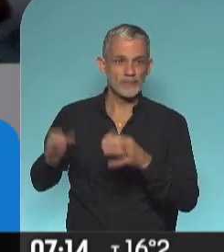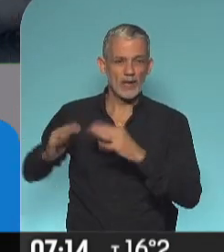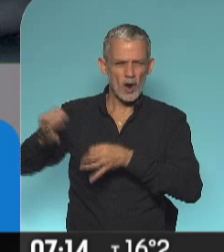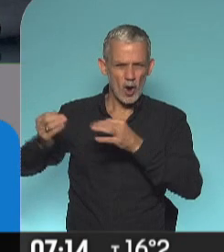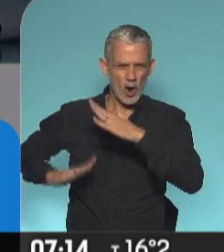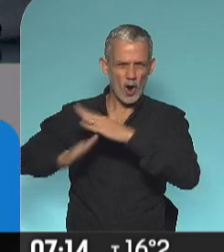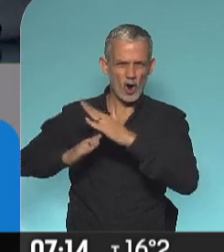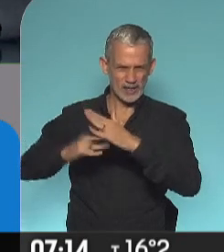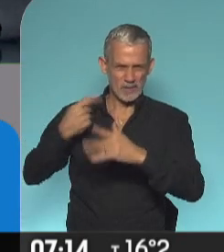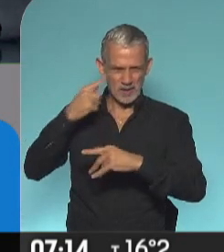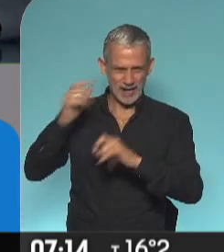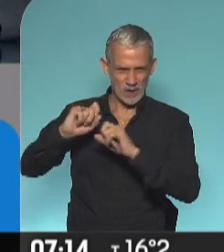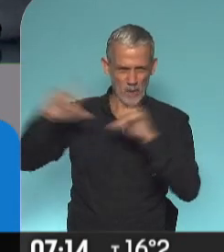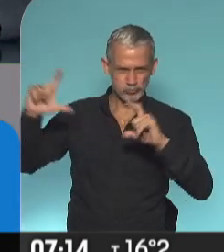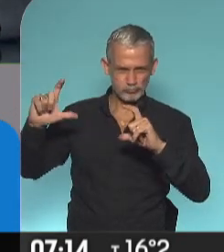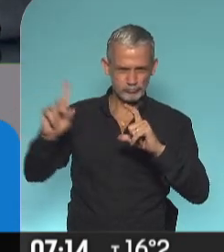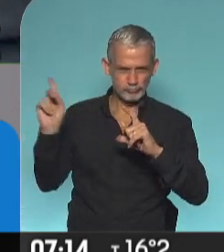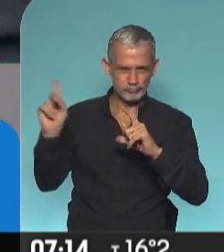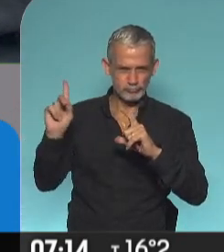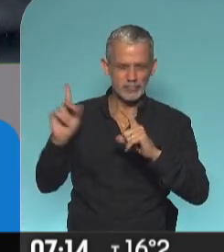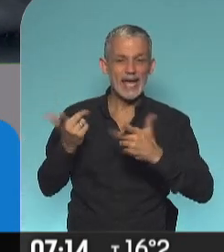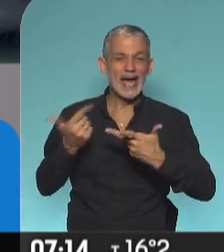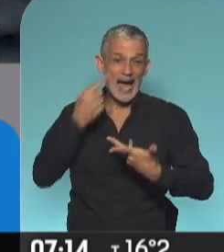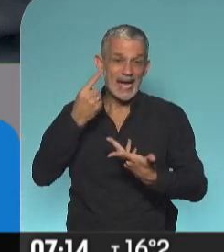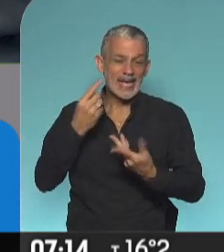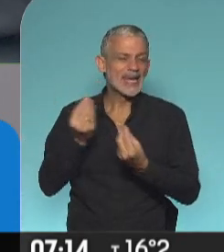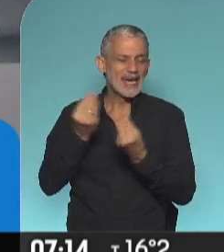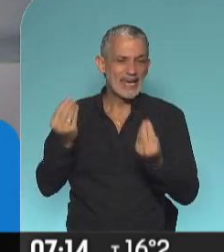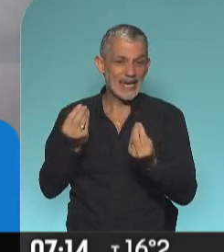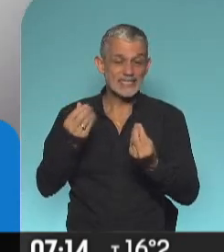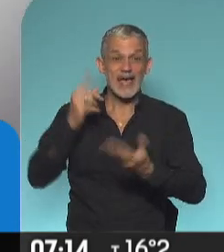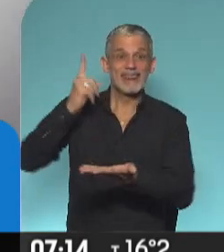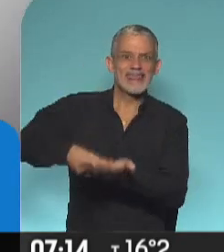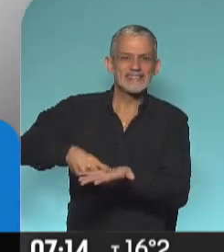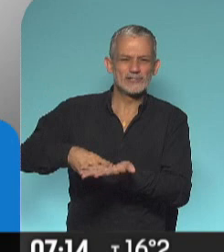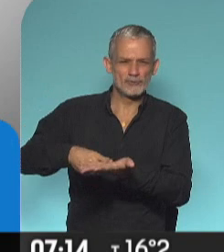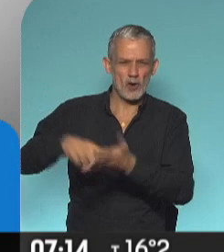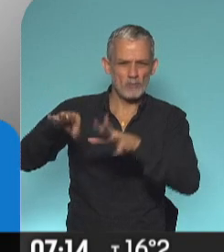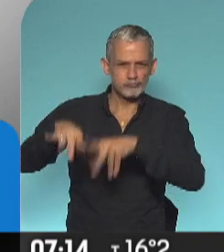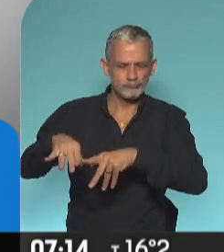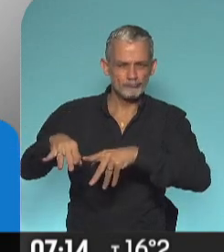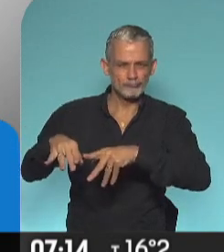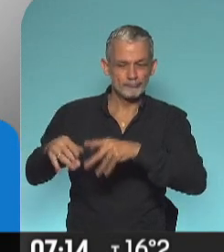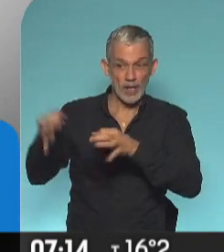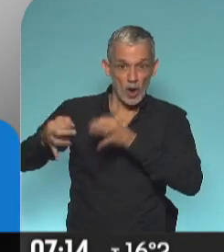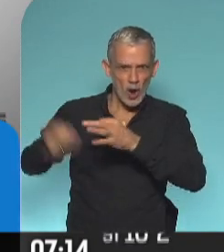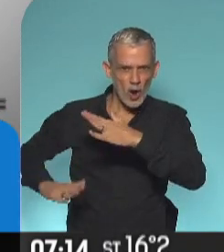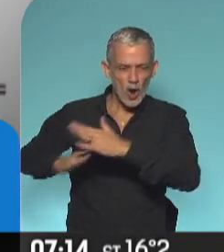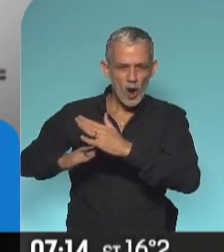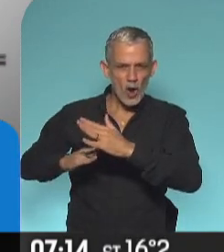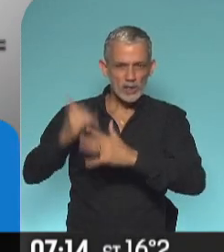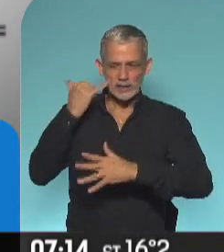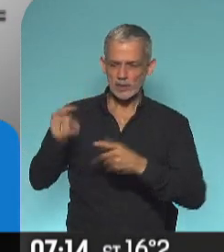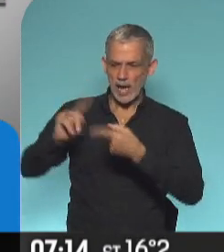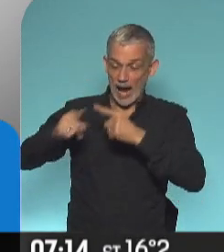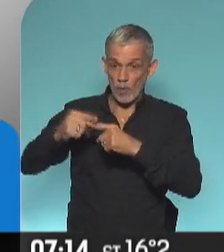PDF que te vamos a mostrar ahora, lo que aparece allí es la decisión de la Corte de inmediatamente después del